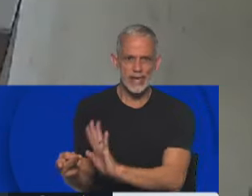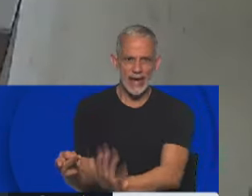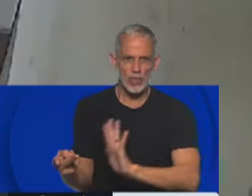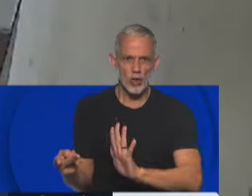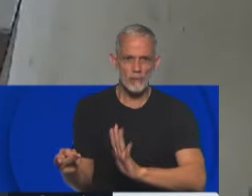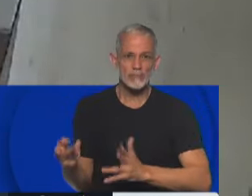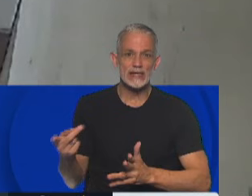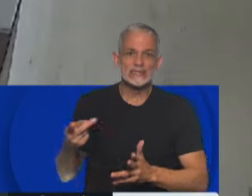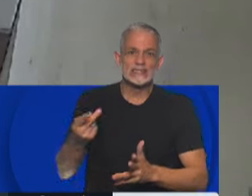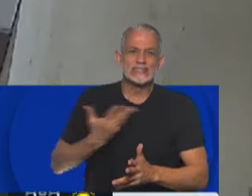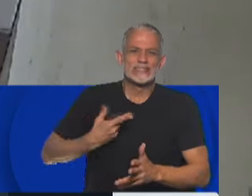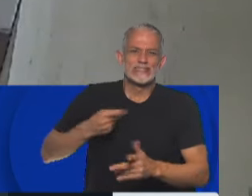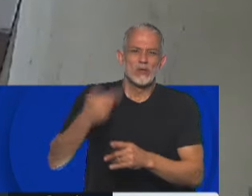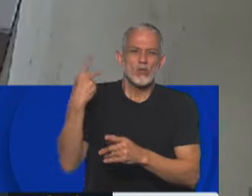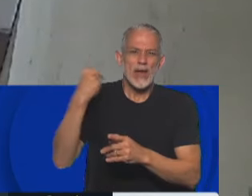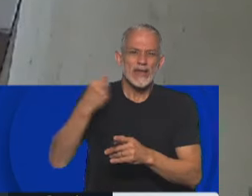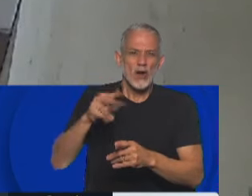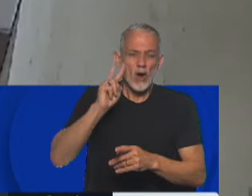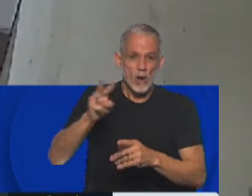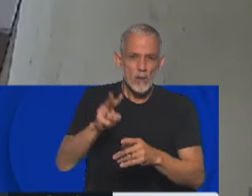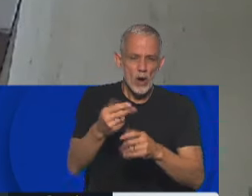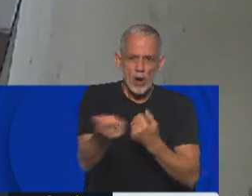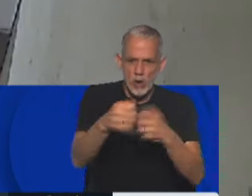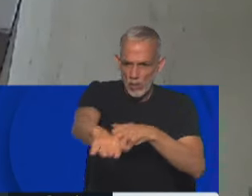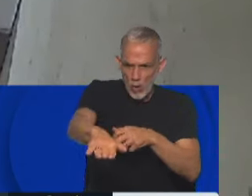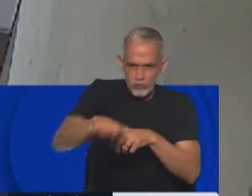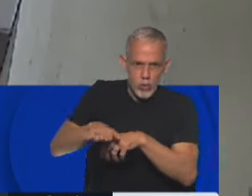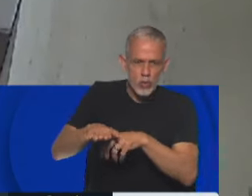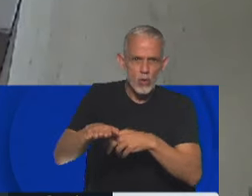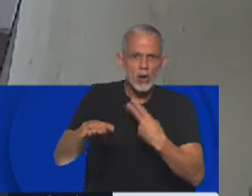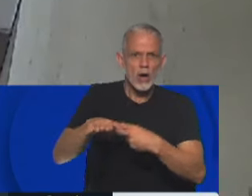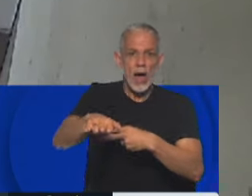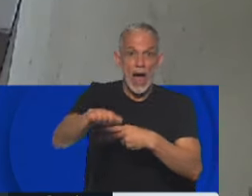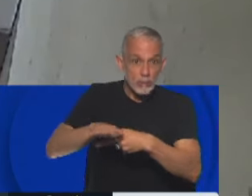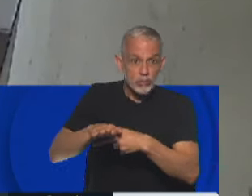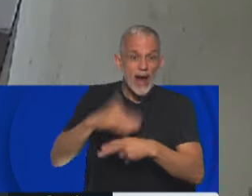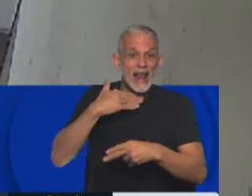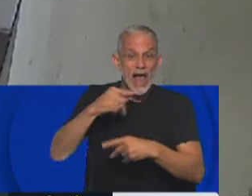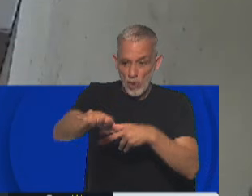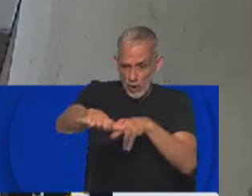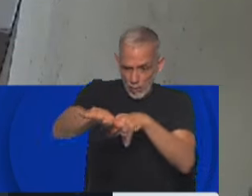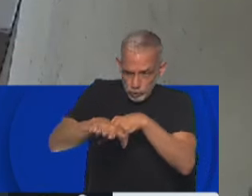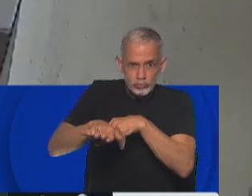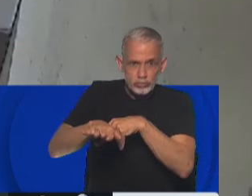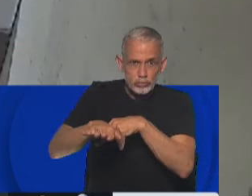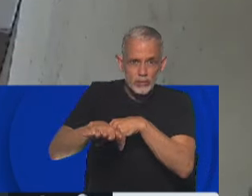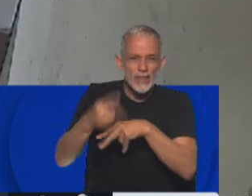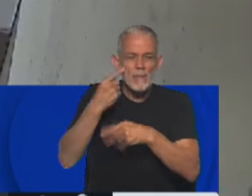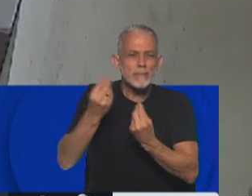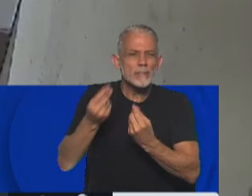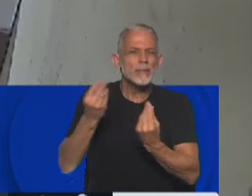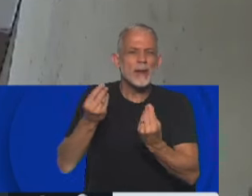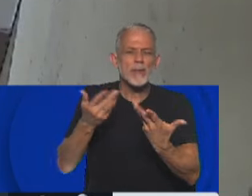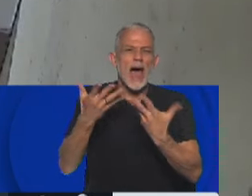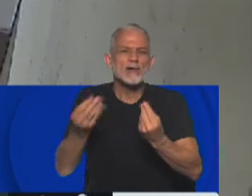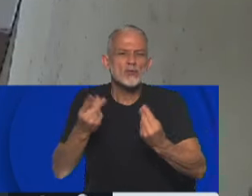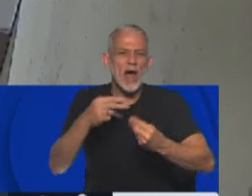el dueño de un utilitario vio toda la escena y retrocedió para investir a los de delincuentes y tratar de